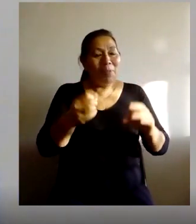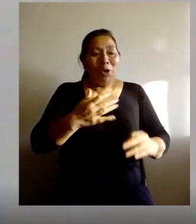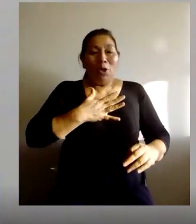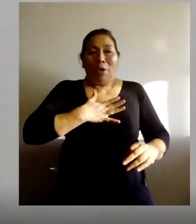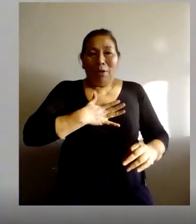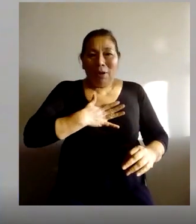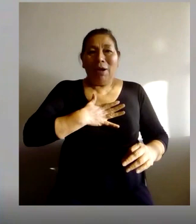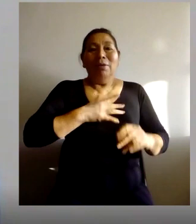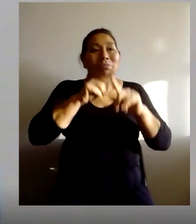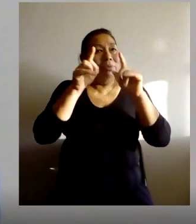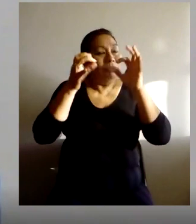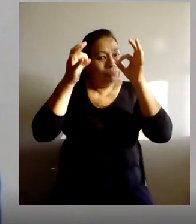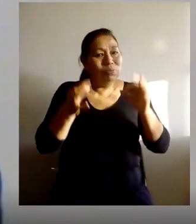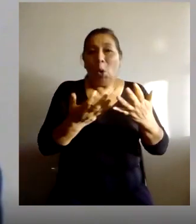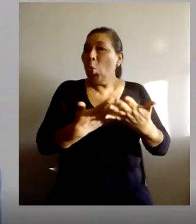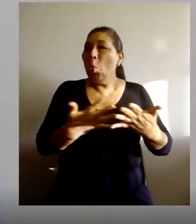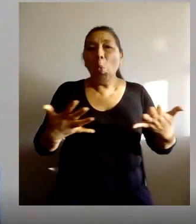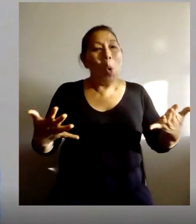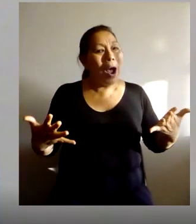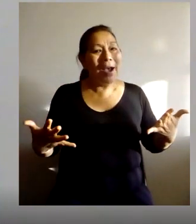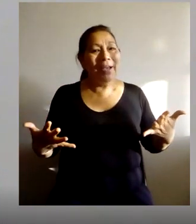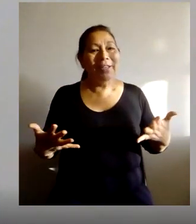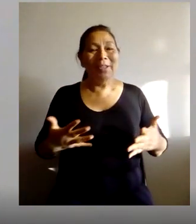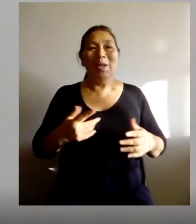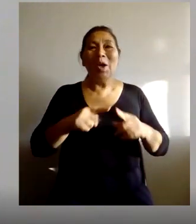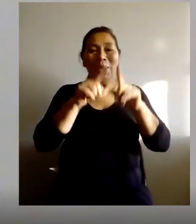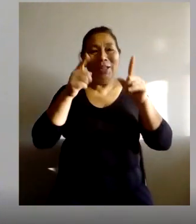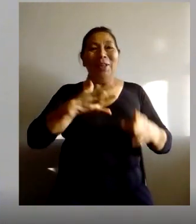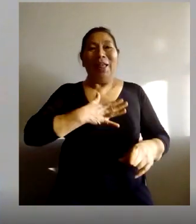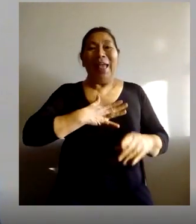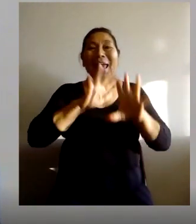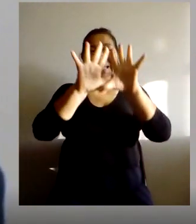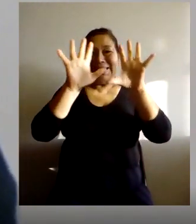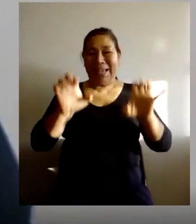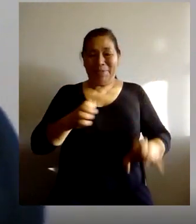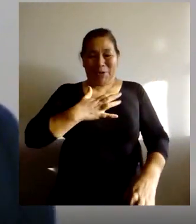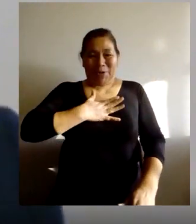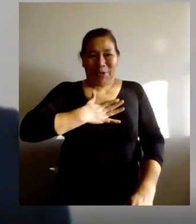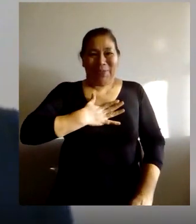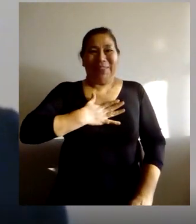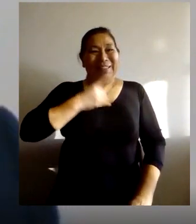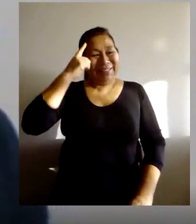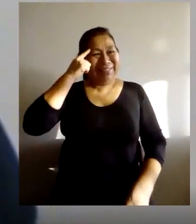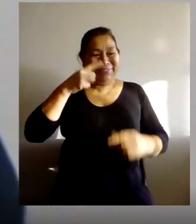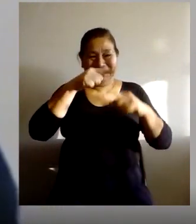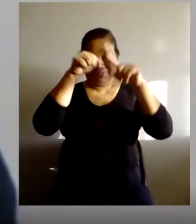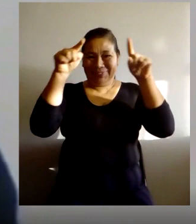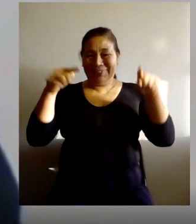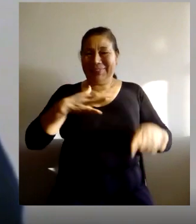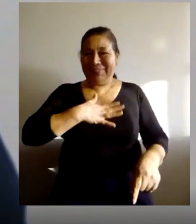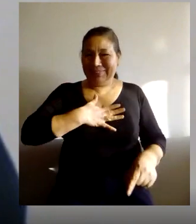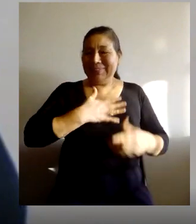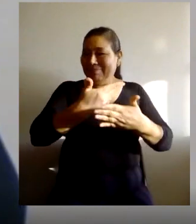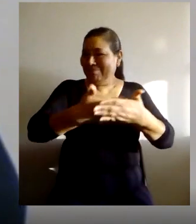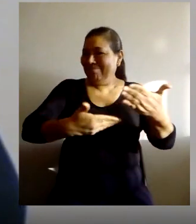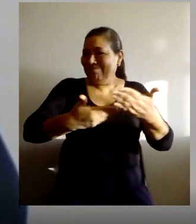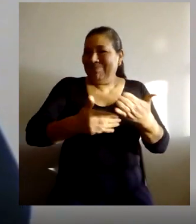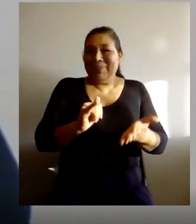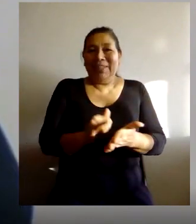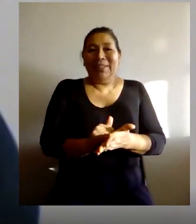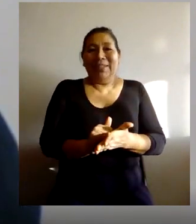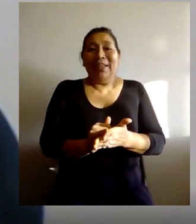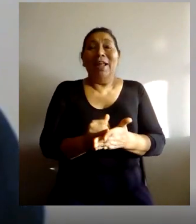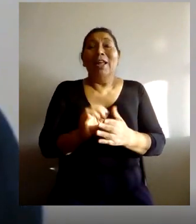exámenes de rayos X, señora magistrada. No existen de exámenes de rayos X. Si no existen exámenes de rayos X en el